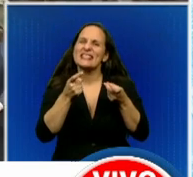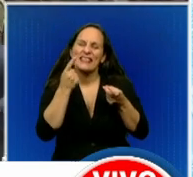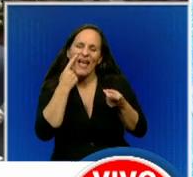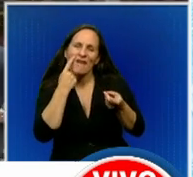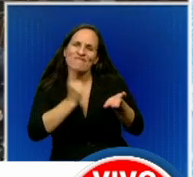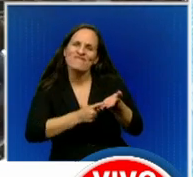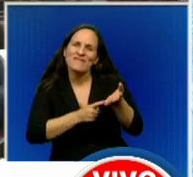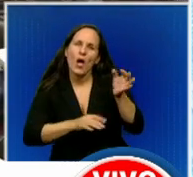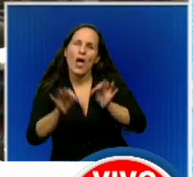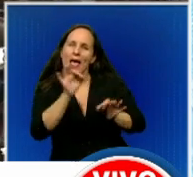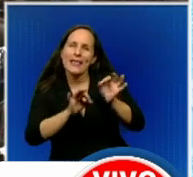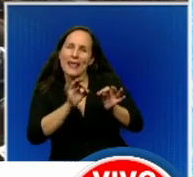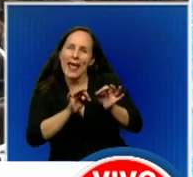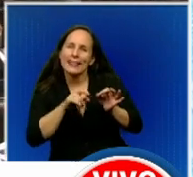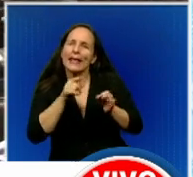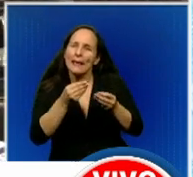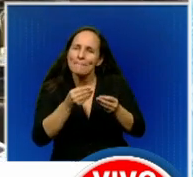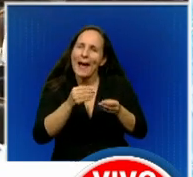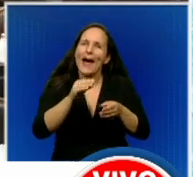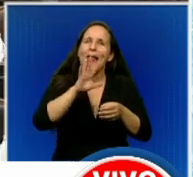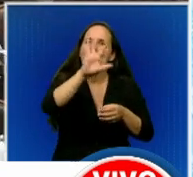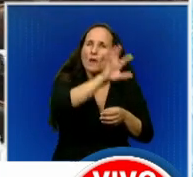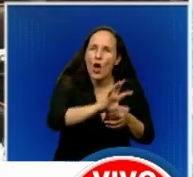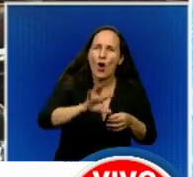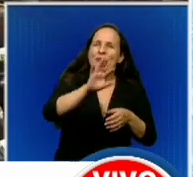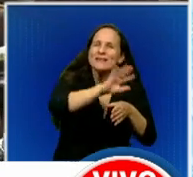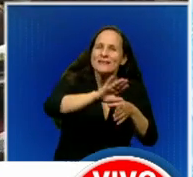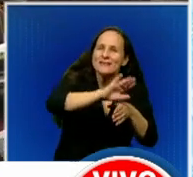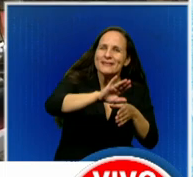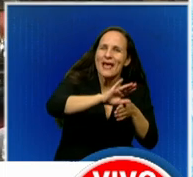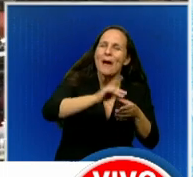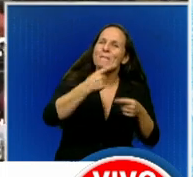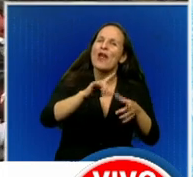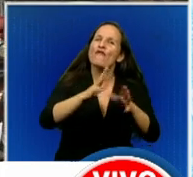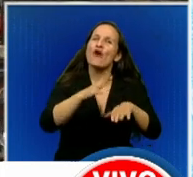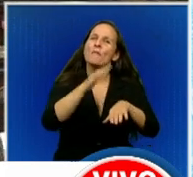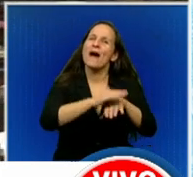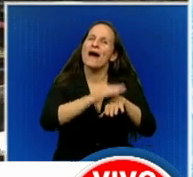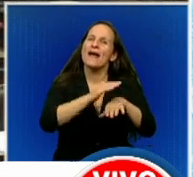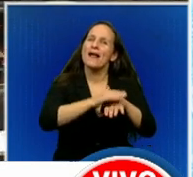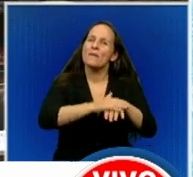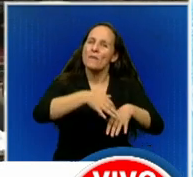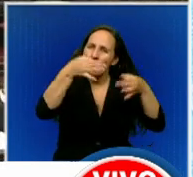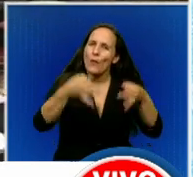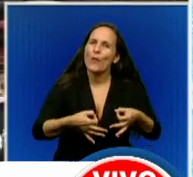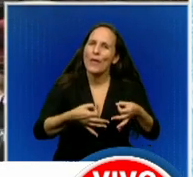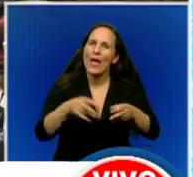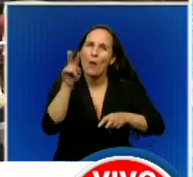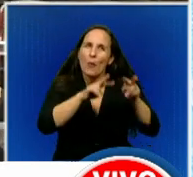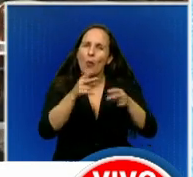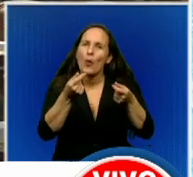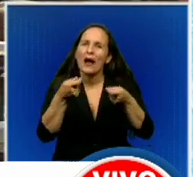para el endeudamiento responsable de las provincias que posibilite el acceso a nuevas fuentes de financiamiento